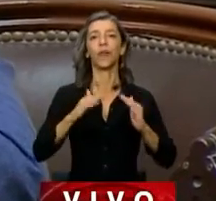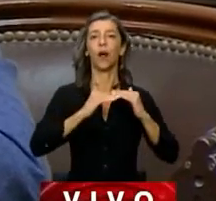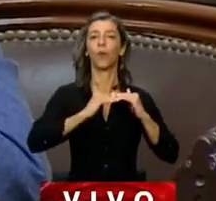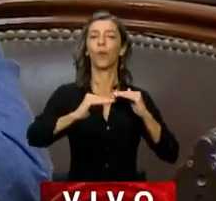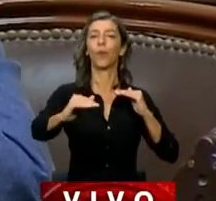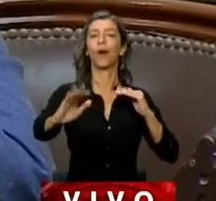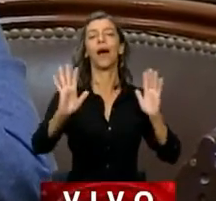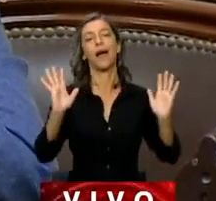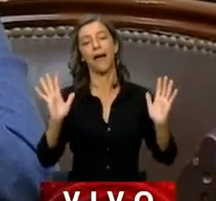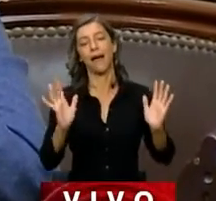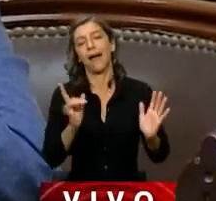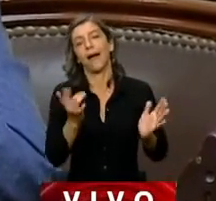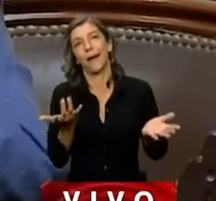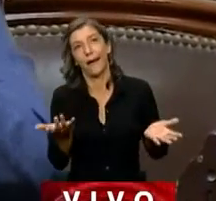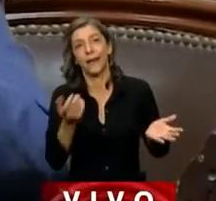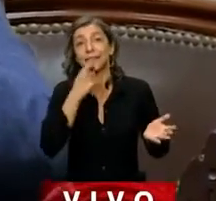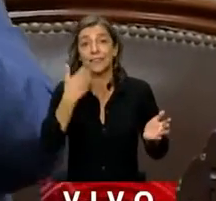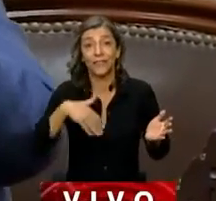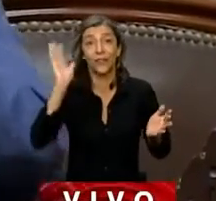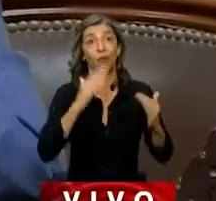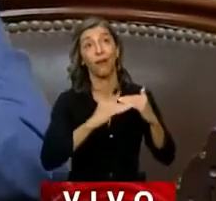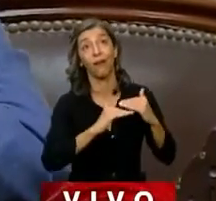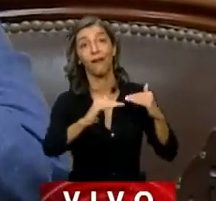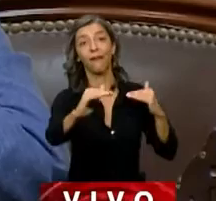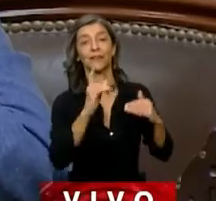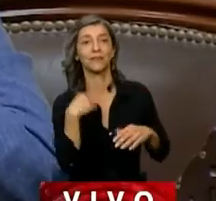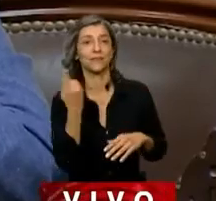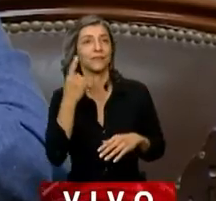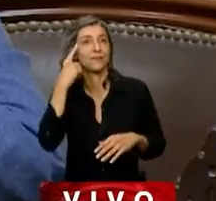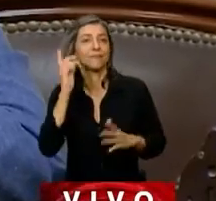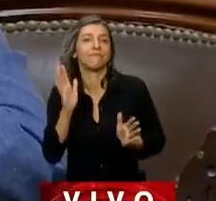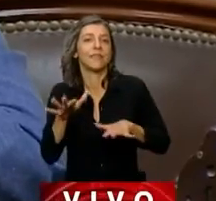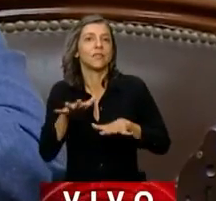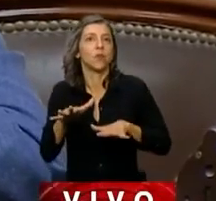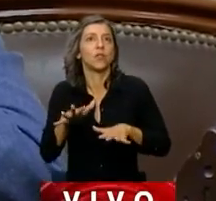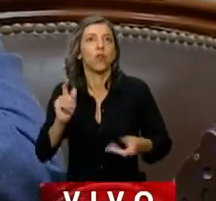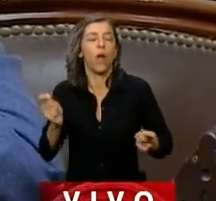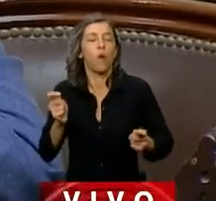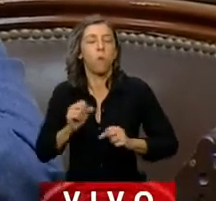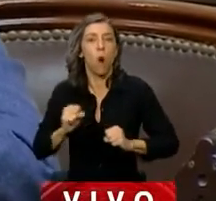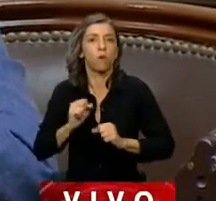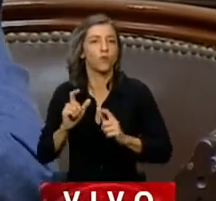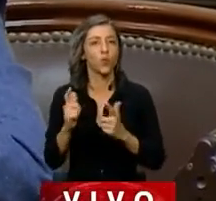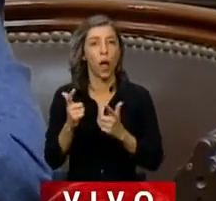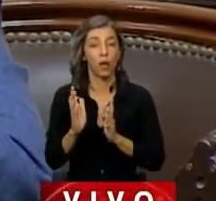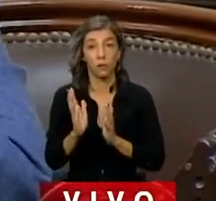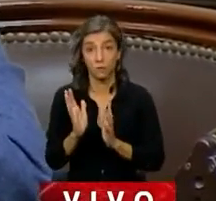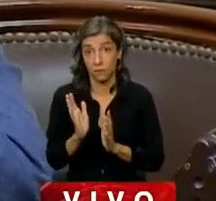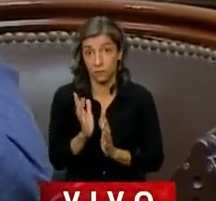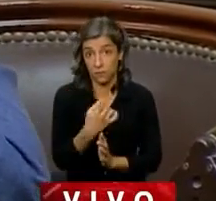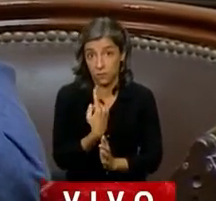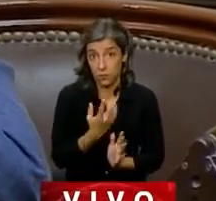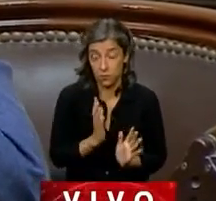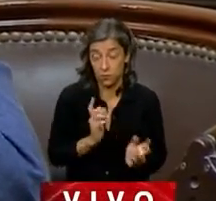podemos pensar que las cosas se suceden sin mayores alternativas. No hablemos ya de situaciones